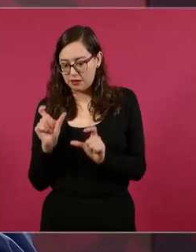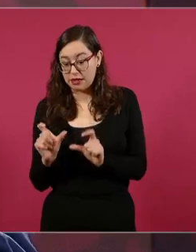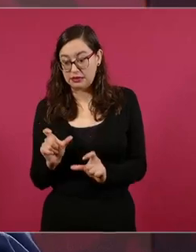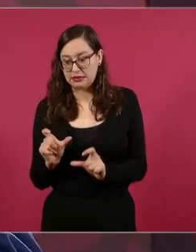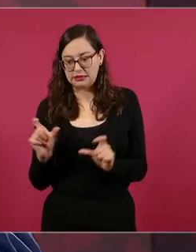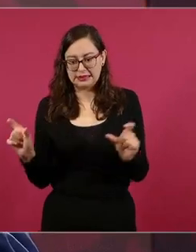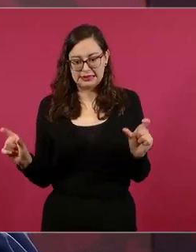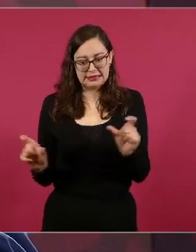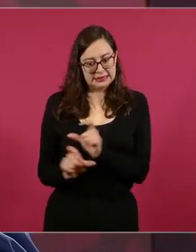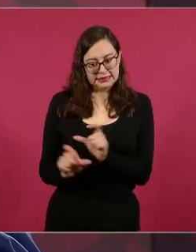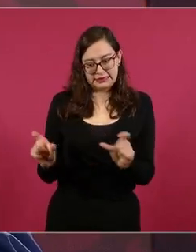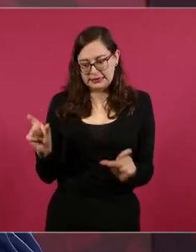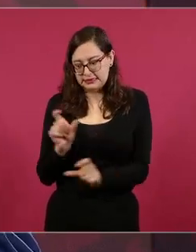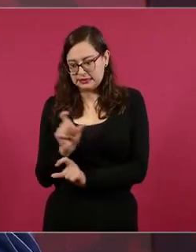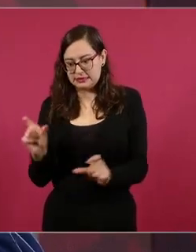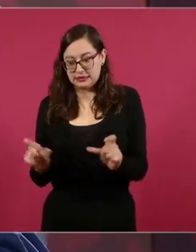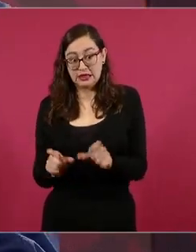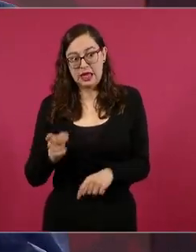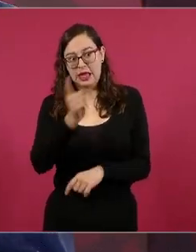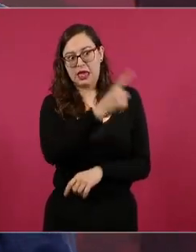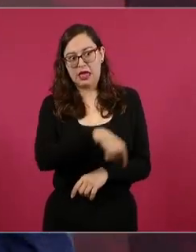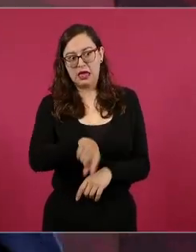para ser menos